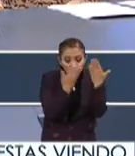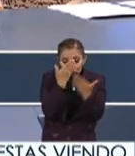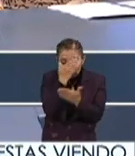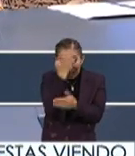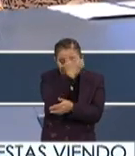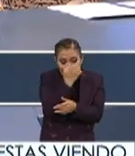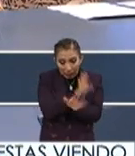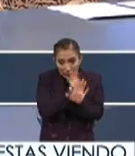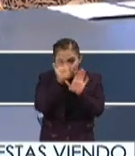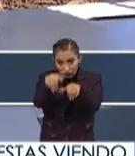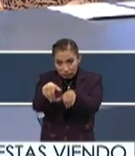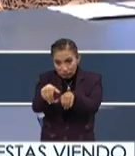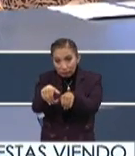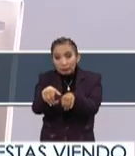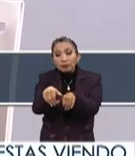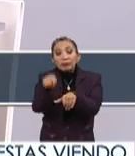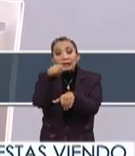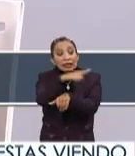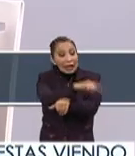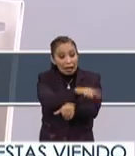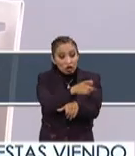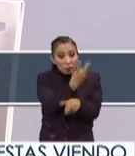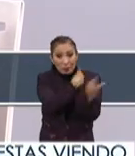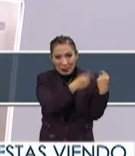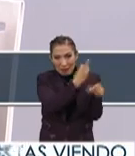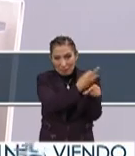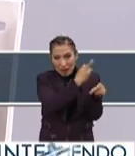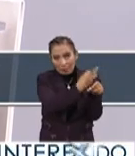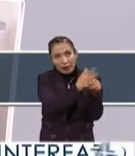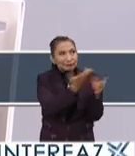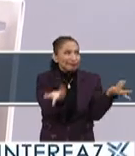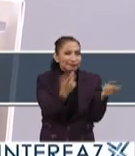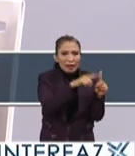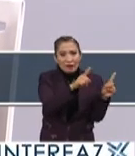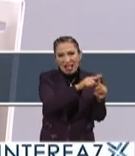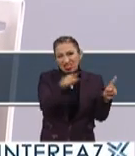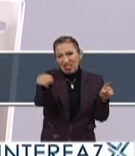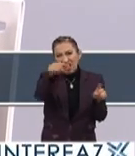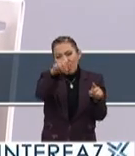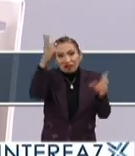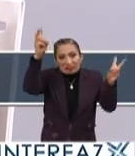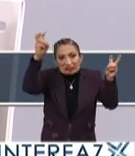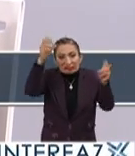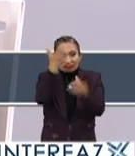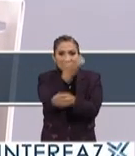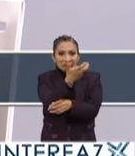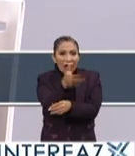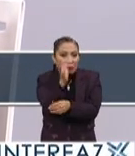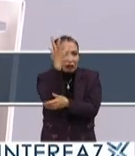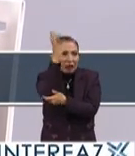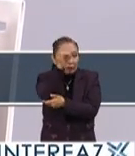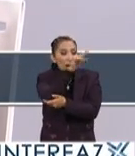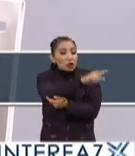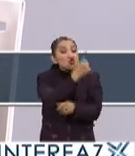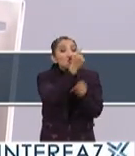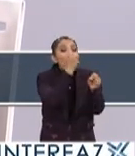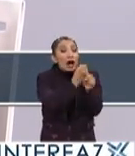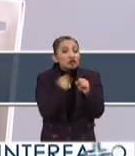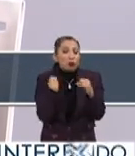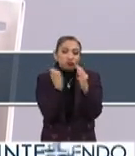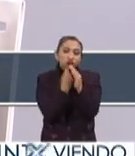examen y logran entrar. Entonces ellos, como vienen de prepas, digamos, ajenas a la cuestión agronómica, se les da un